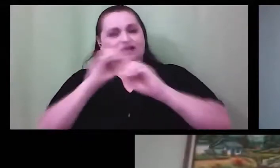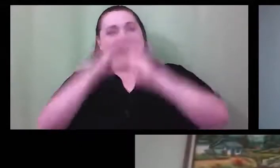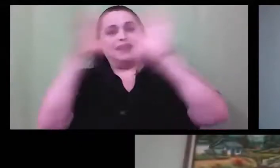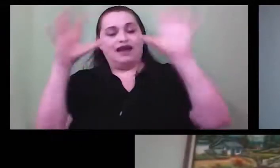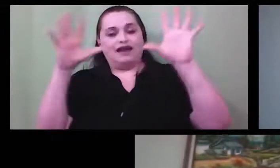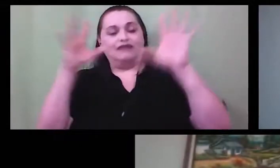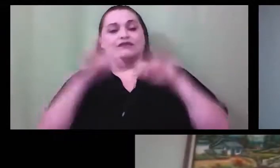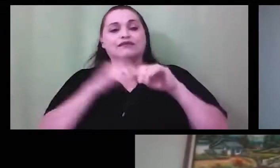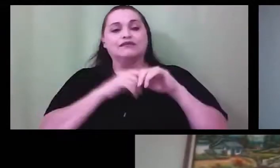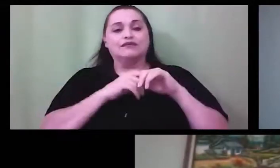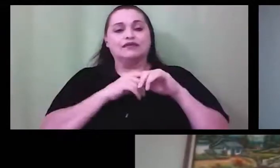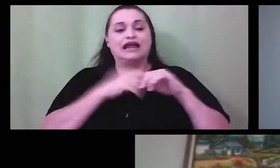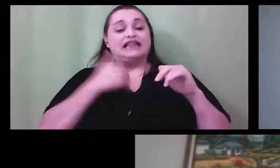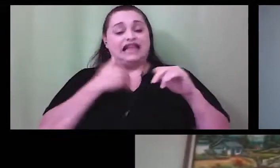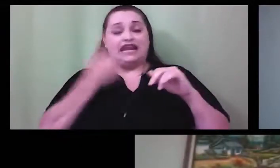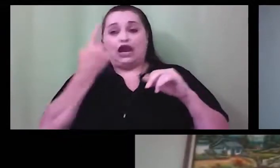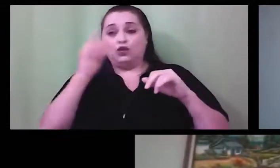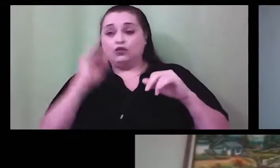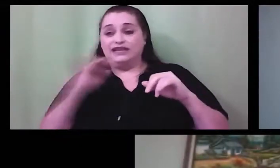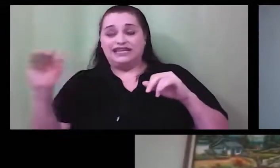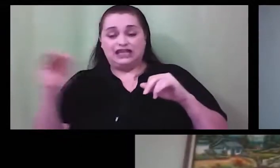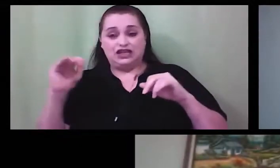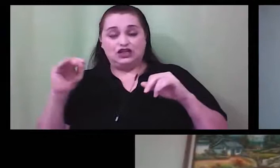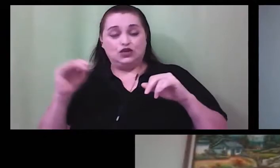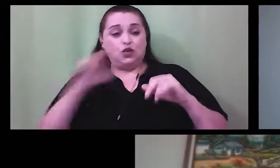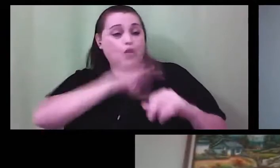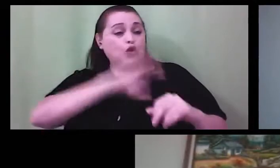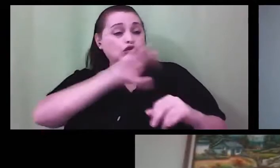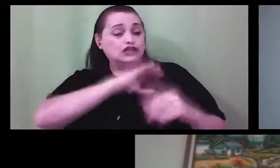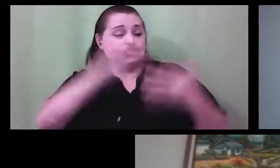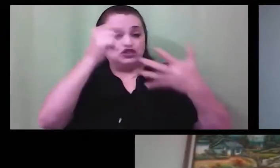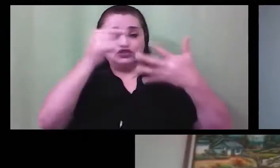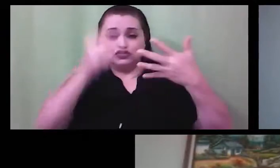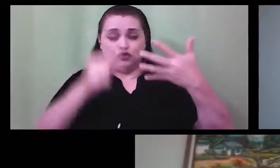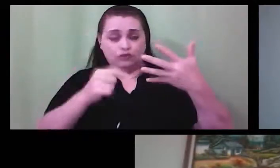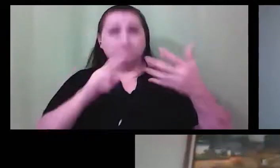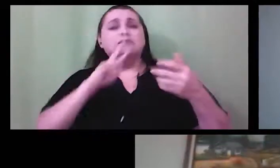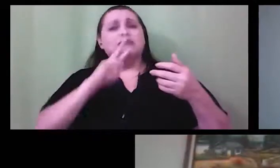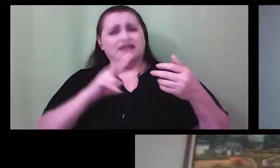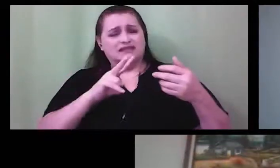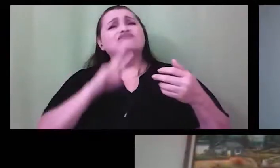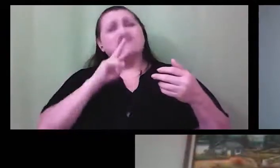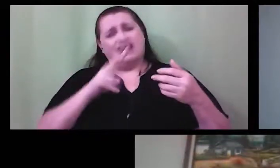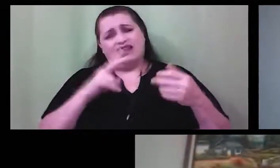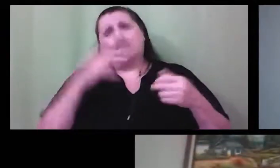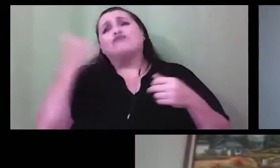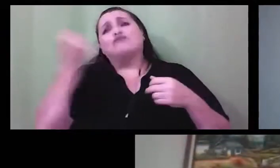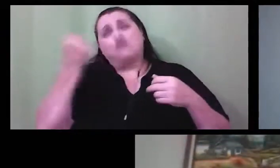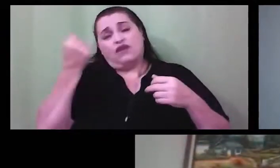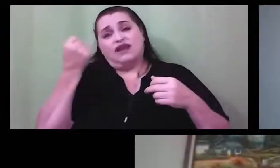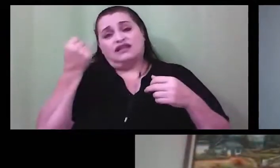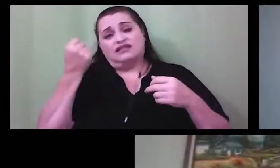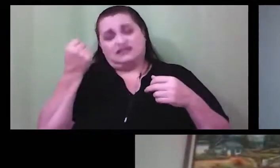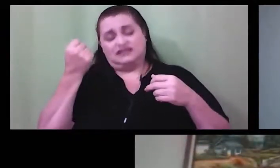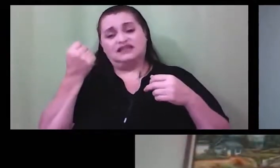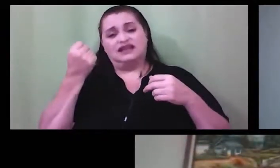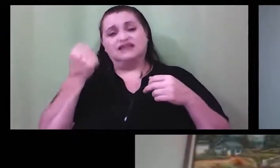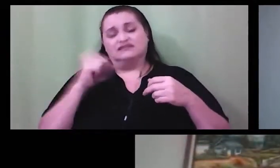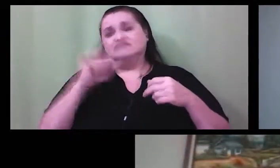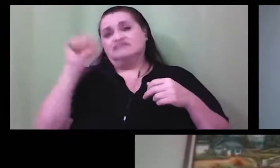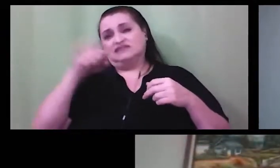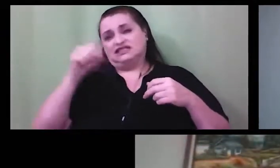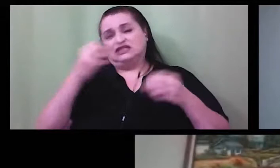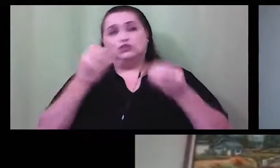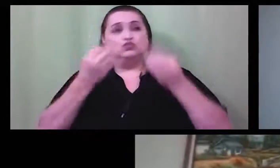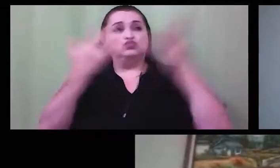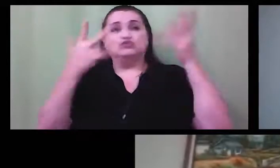que tener un niño con este tipo de condiciones, si bien es cierto, es una realidad fuerte, diaria, porque mucha